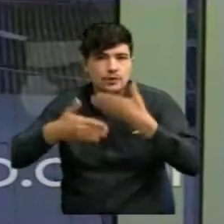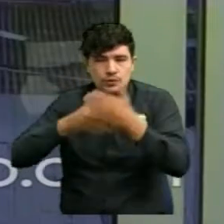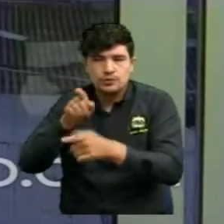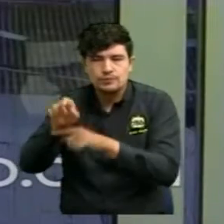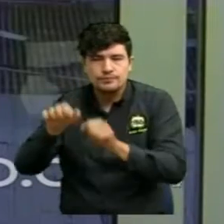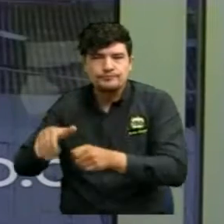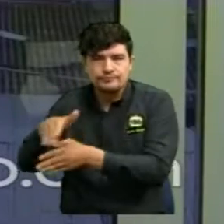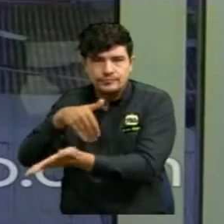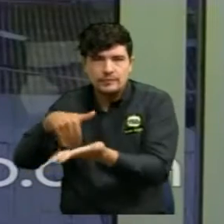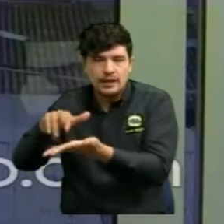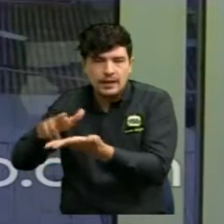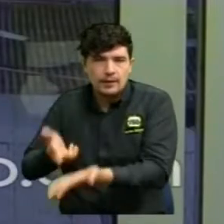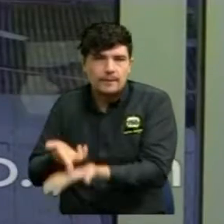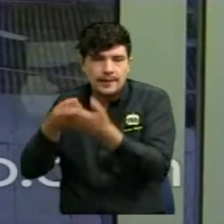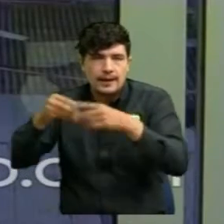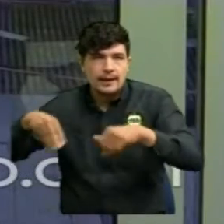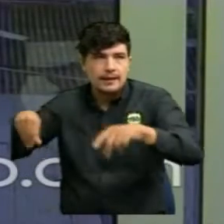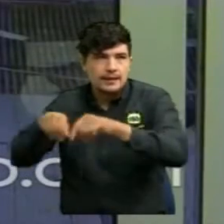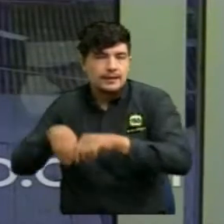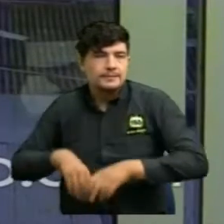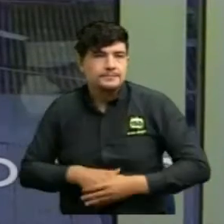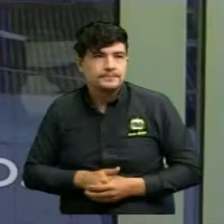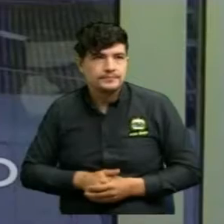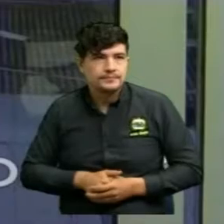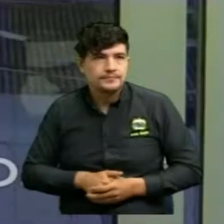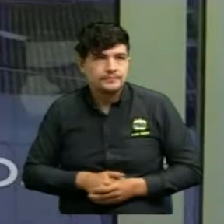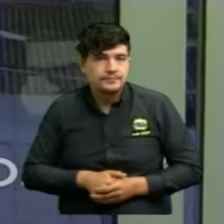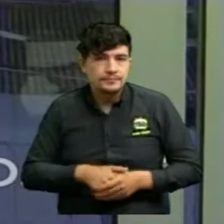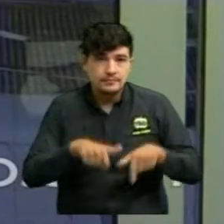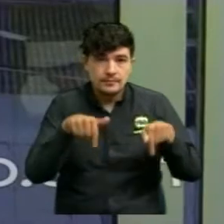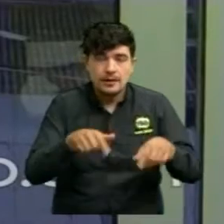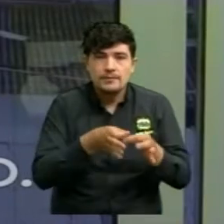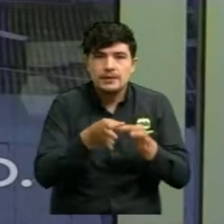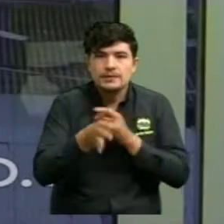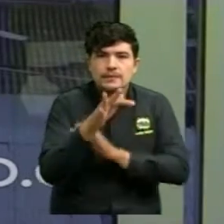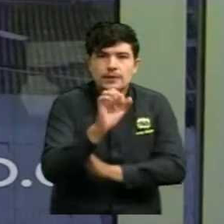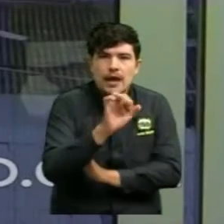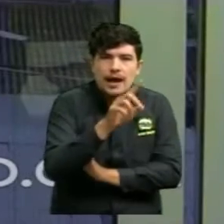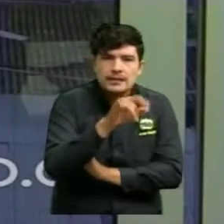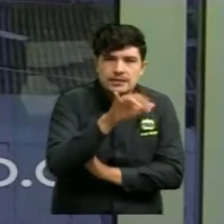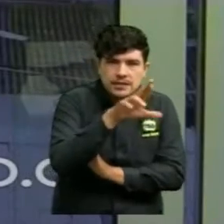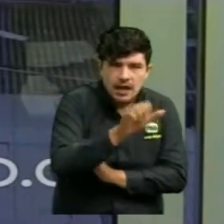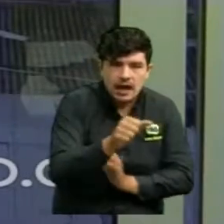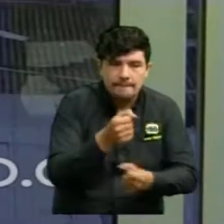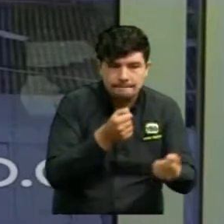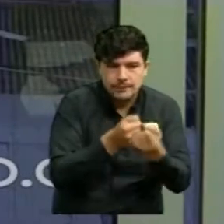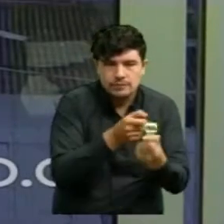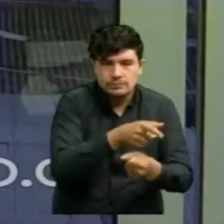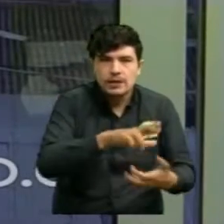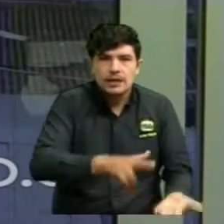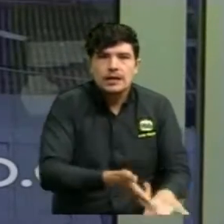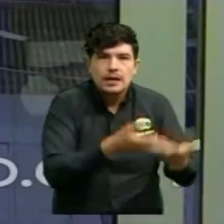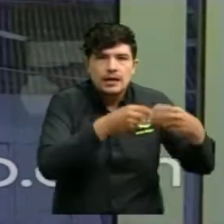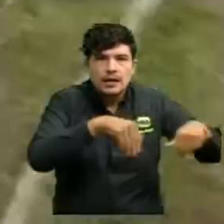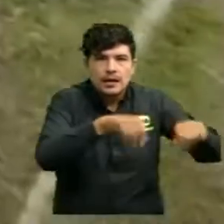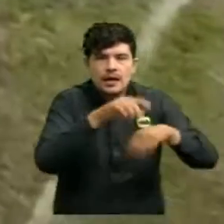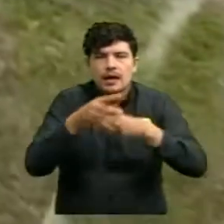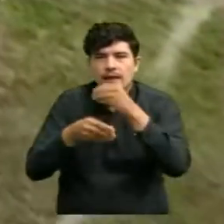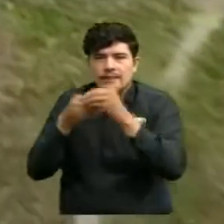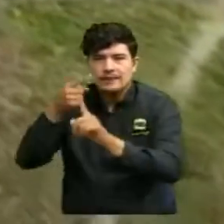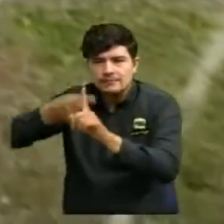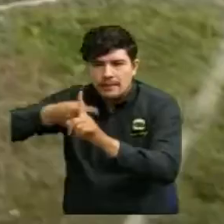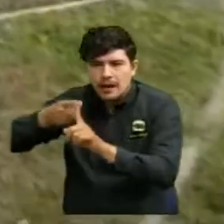sentencia que se materializa en Táchira, por supuesto con otros componentes como subsidio de vivienda, además alguna suerte